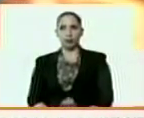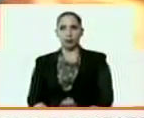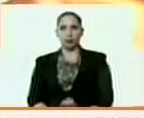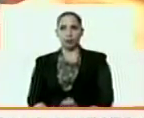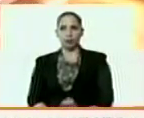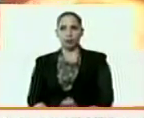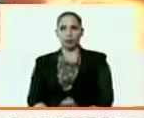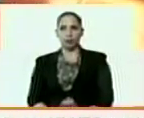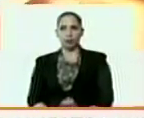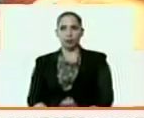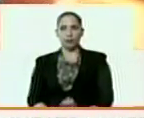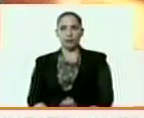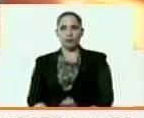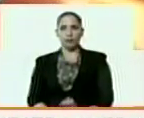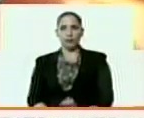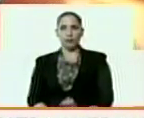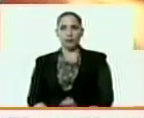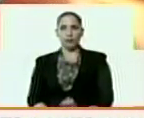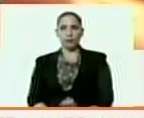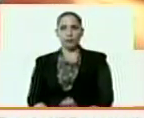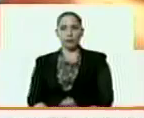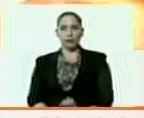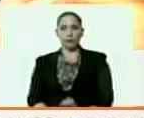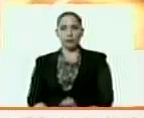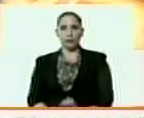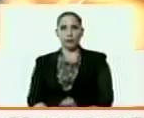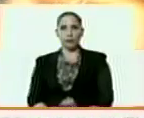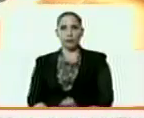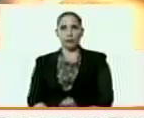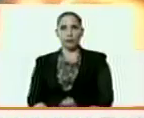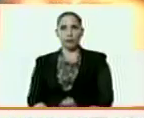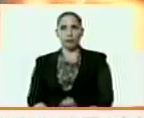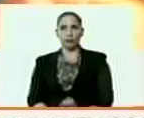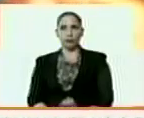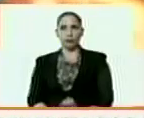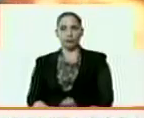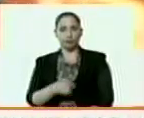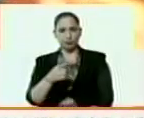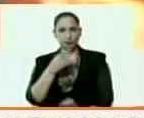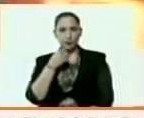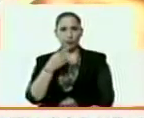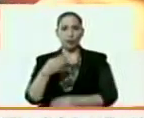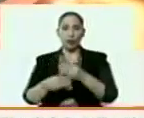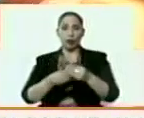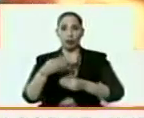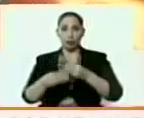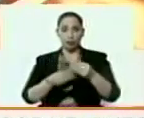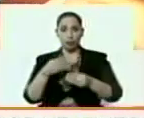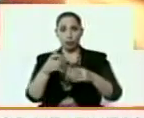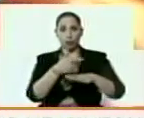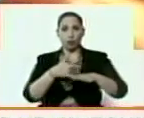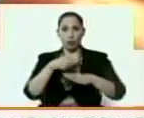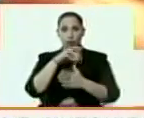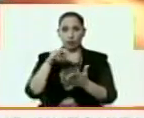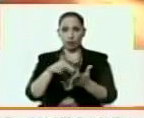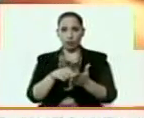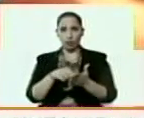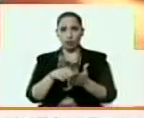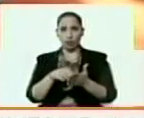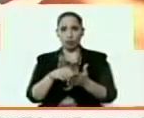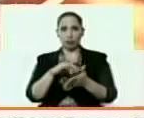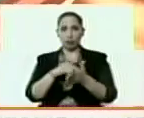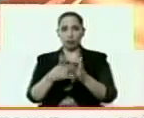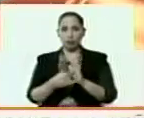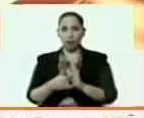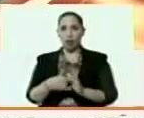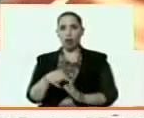comentando sea cierto y todo el esfuerzo que tú estás planteando que se está haciendo desde el Ejecutivo Nacional sea cierto. Sin embargo, lo